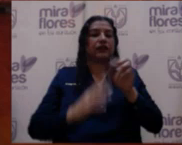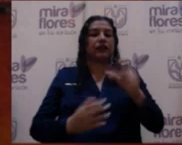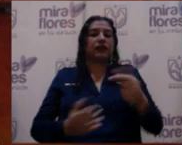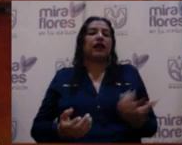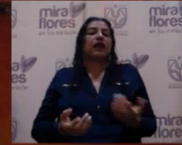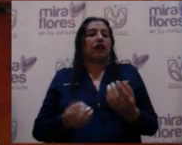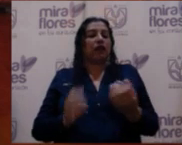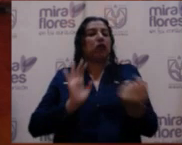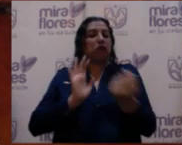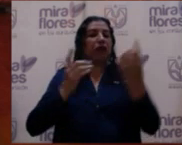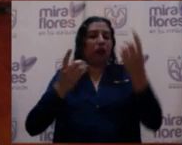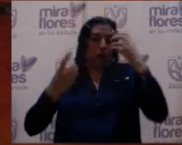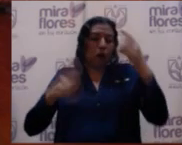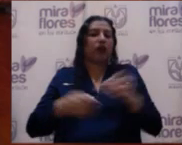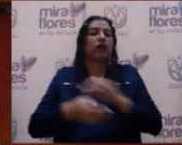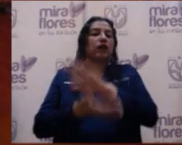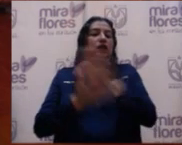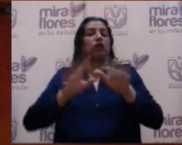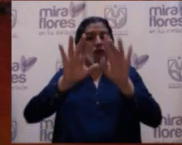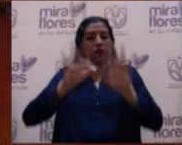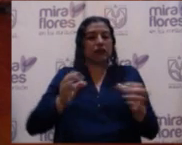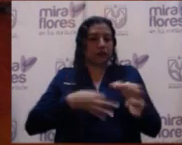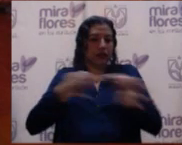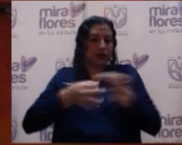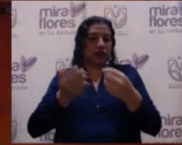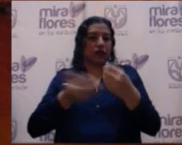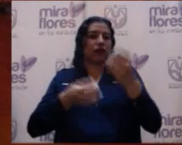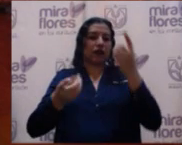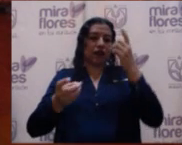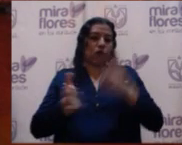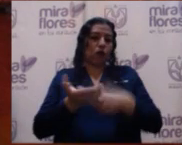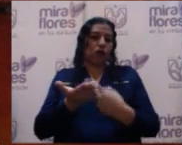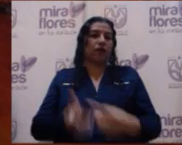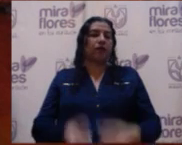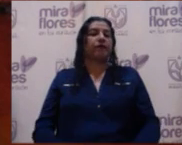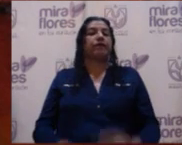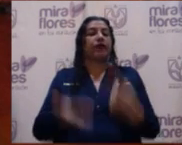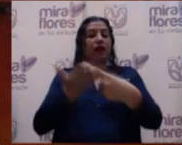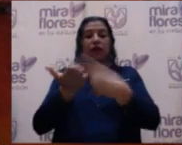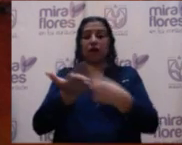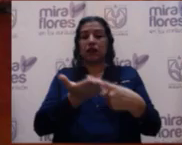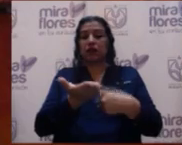con lo expresado en las consideraciones del presente acuerdo. Al debate.